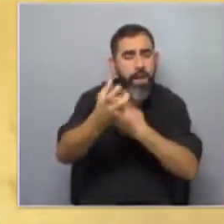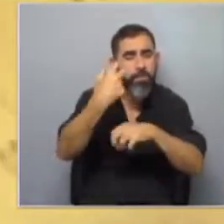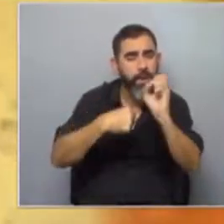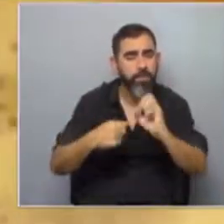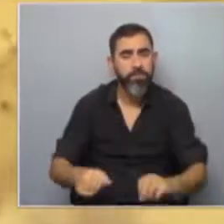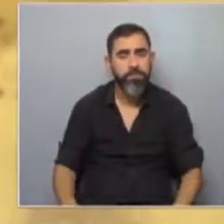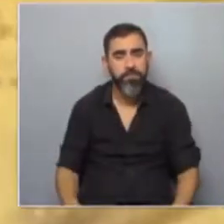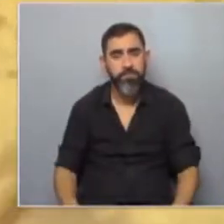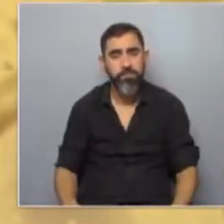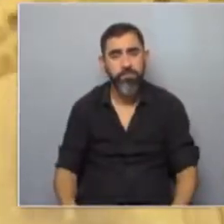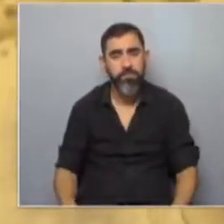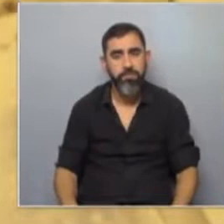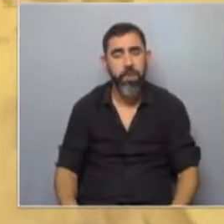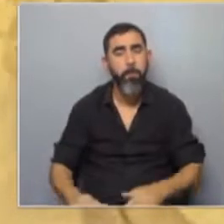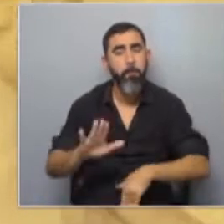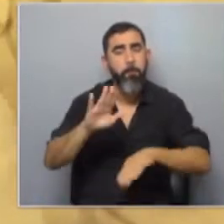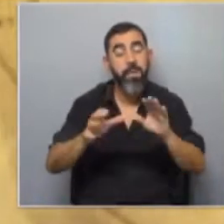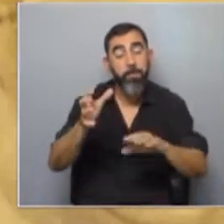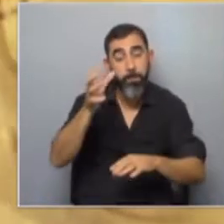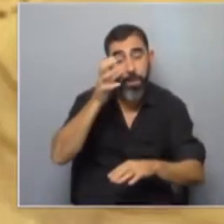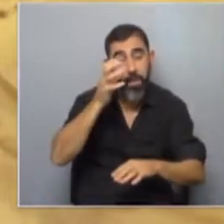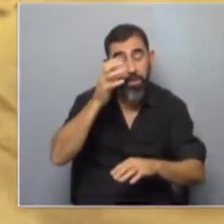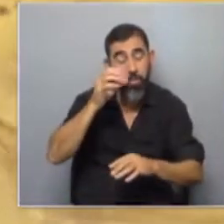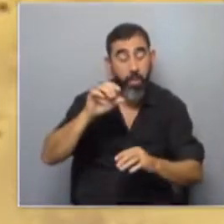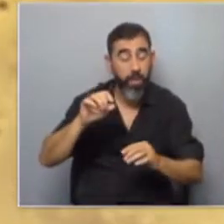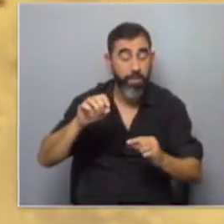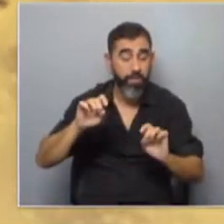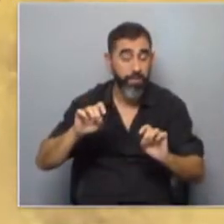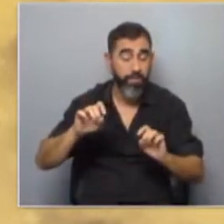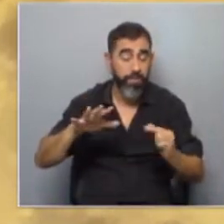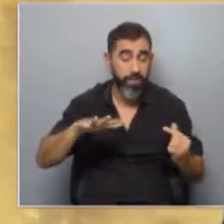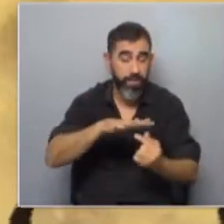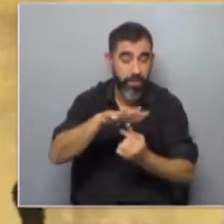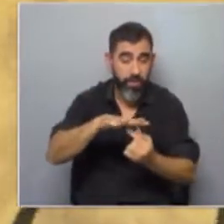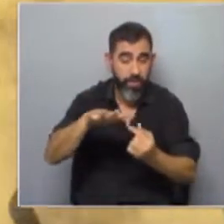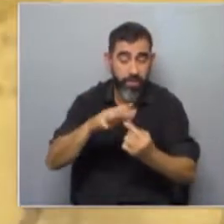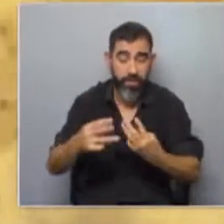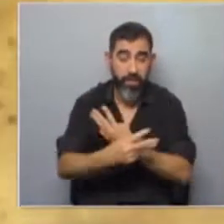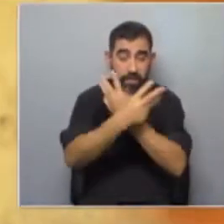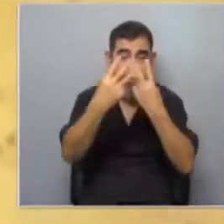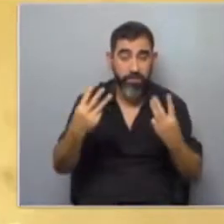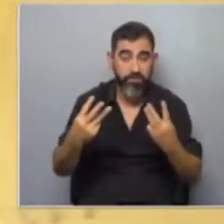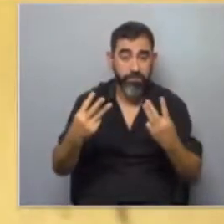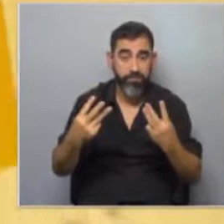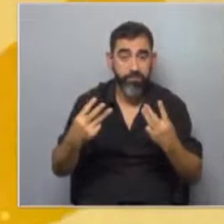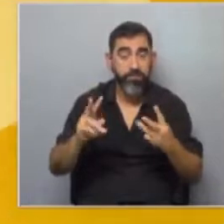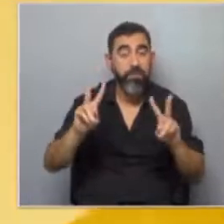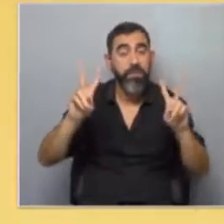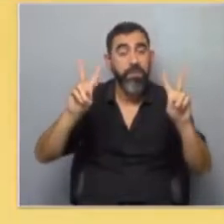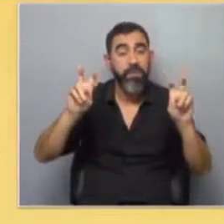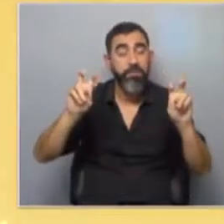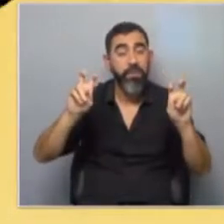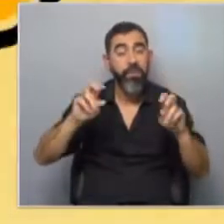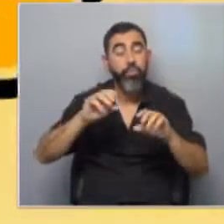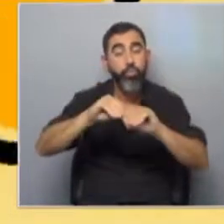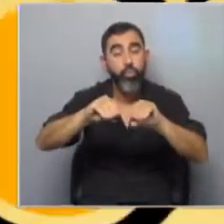era esa forma de presentarlo de Ramiro y nosotros intentar ir y averiguar cómo es, dónde era que estaban y cómo es que funciona Ahora, esto de